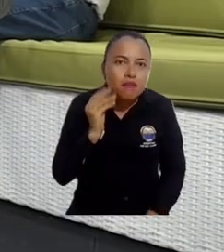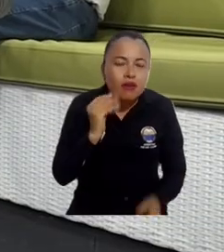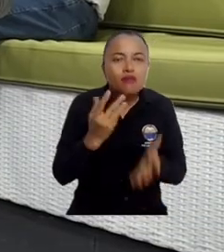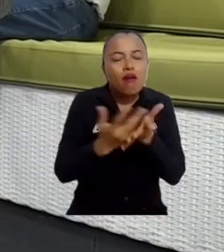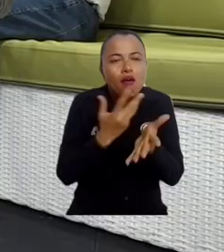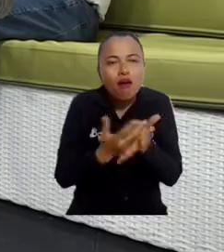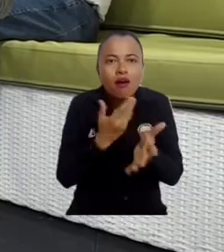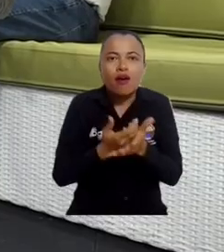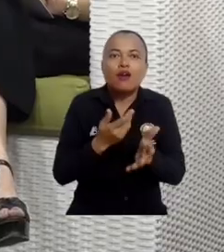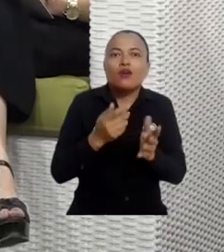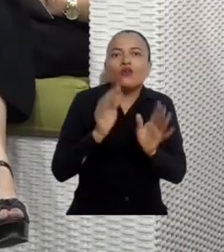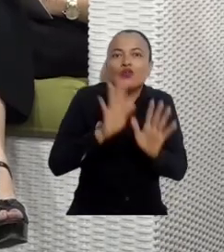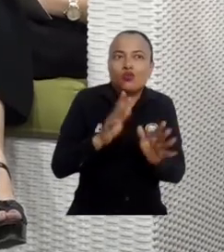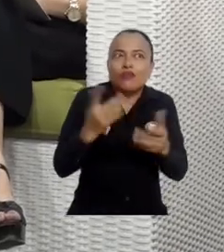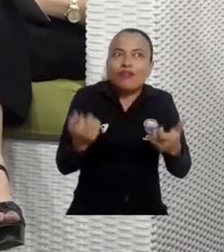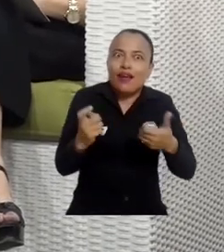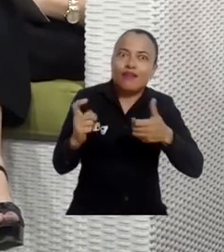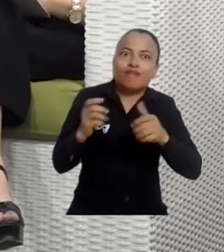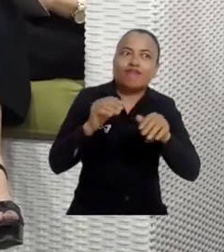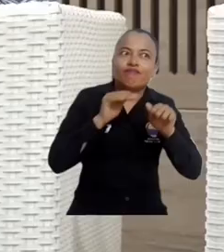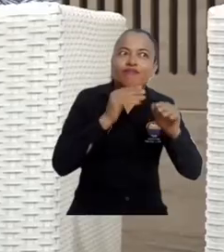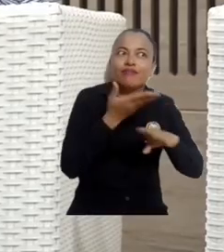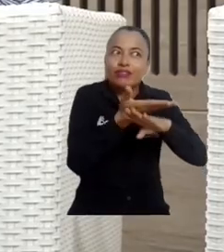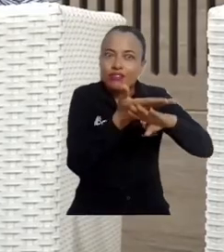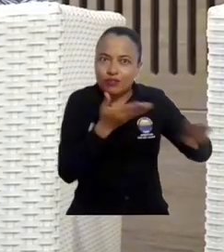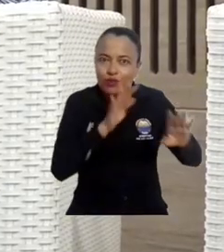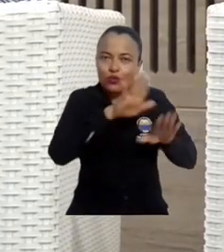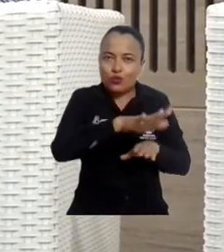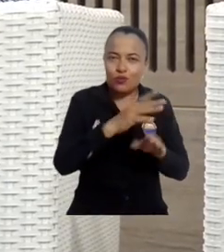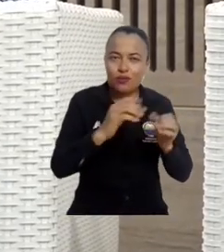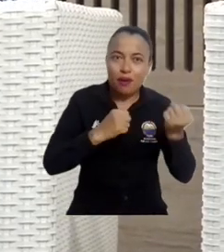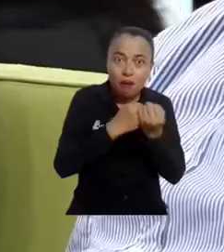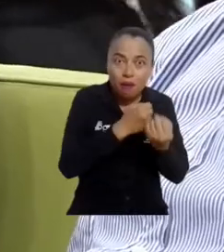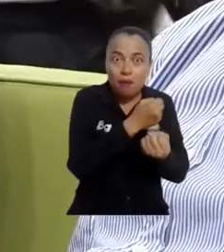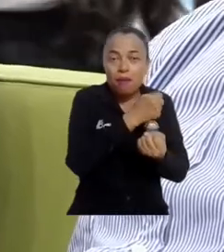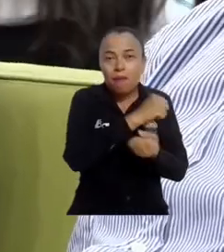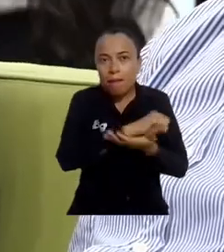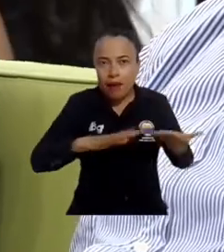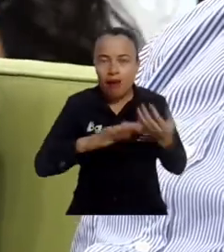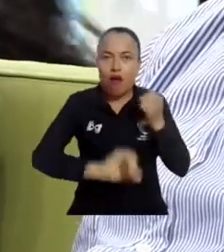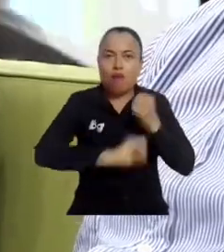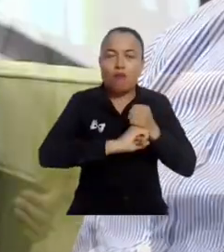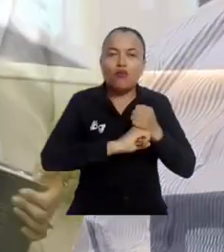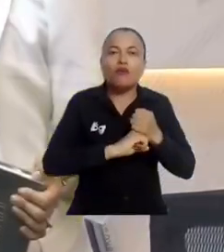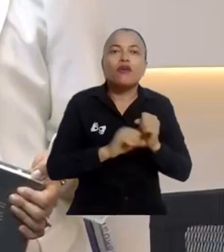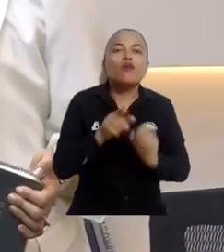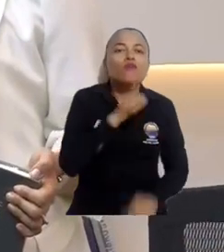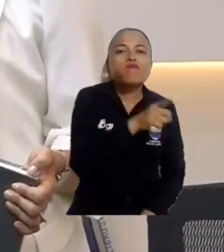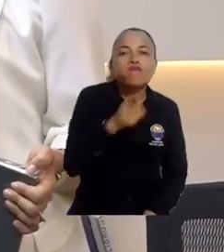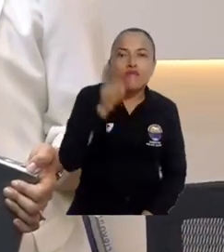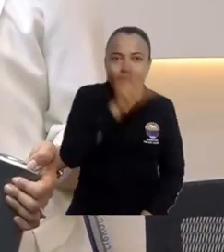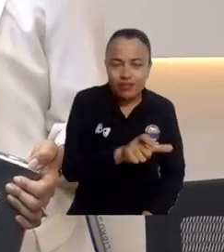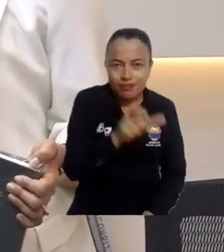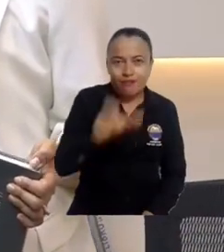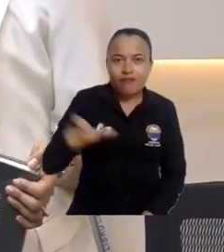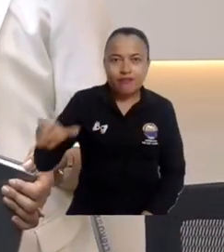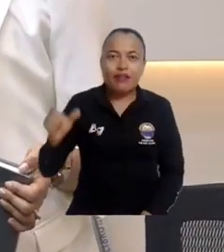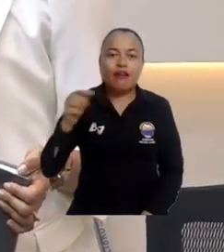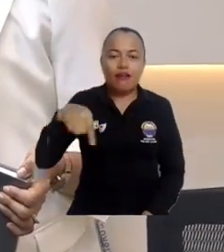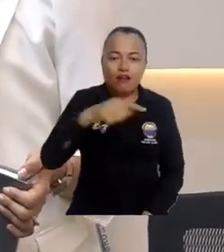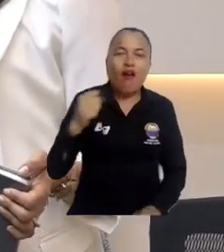experiencia y recibir consejos para la postulación de 3 exbecarios que hacen parte de la comunidad Unimagdalena, institución que